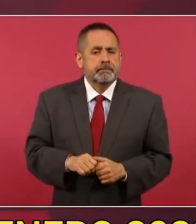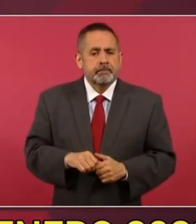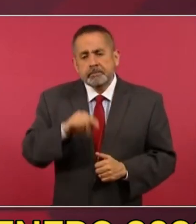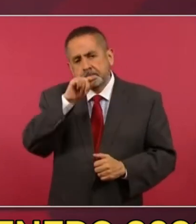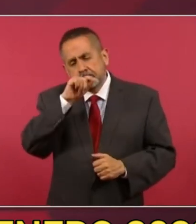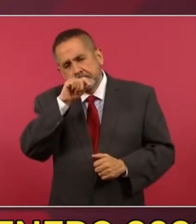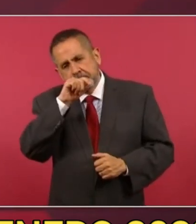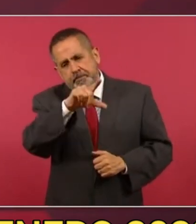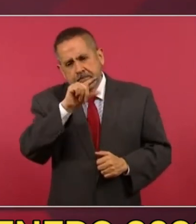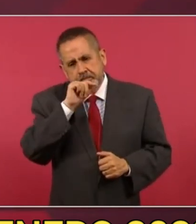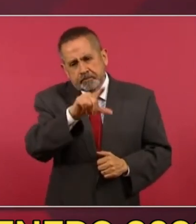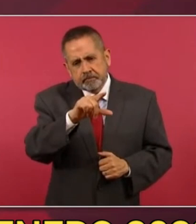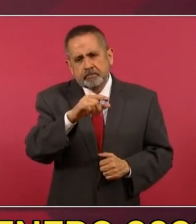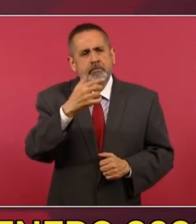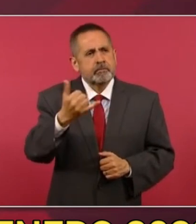Jalisco y en